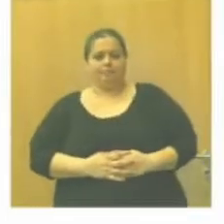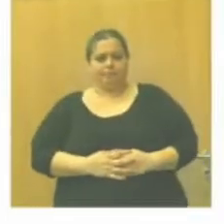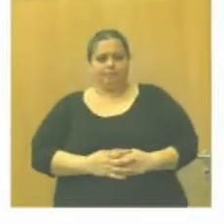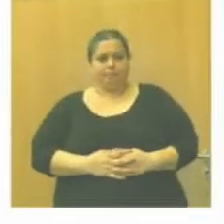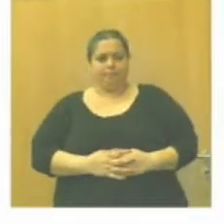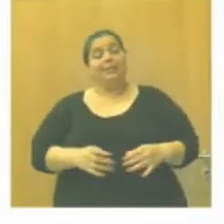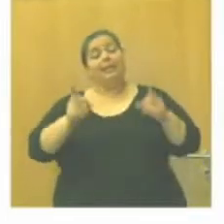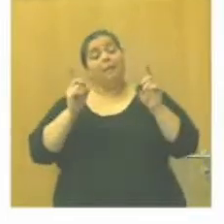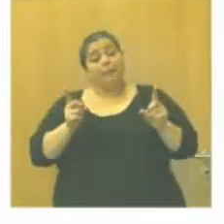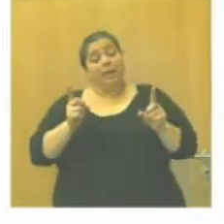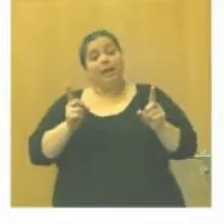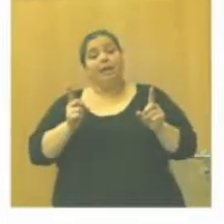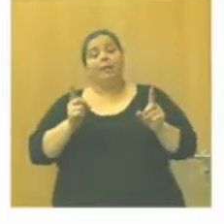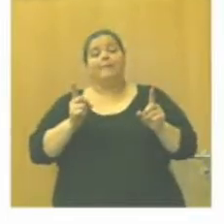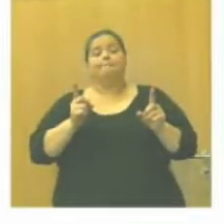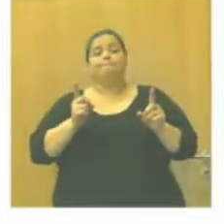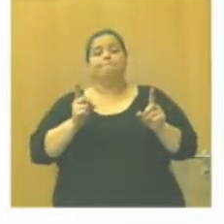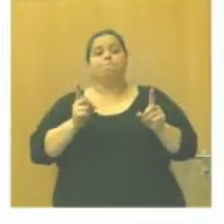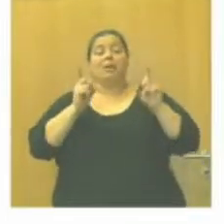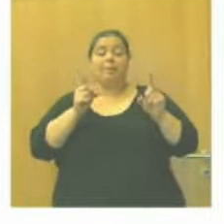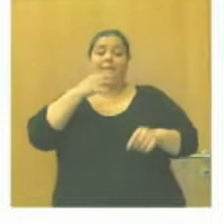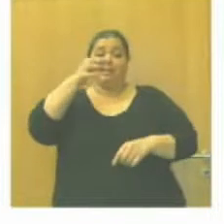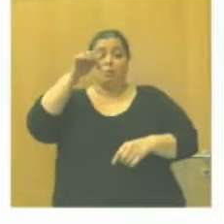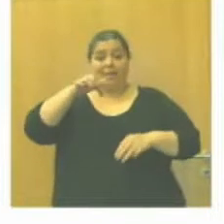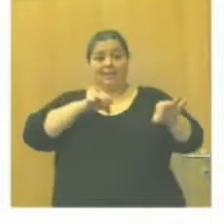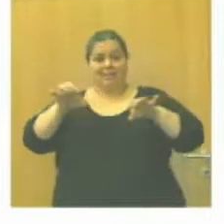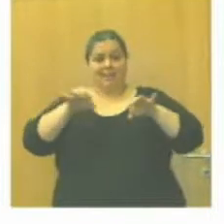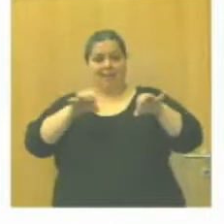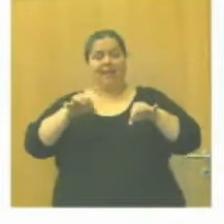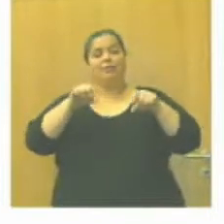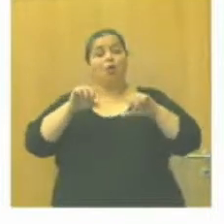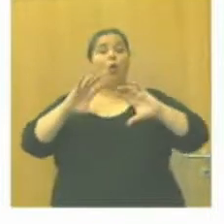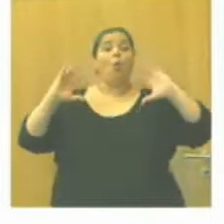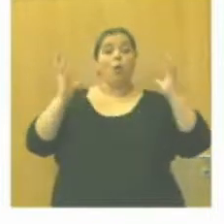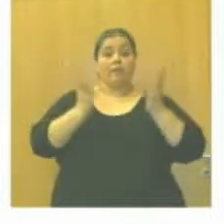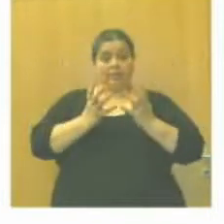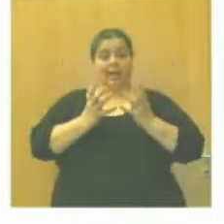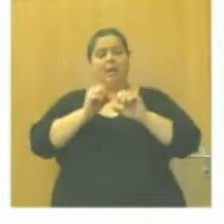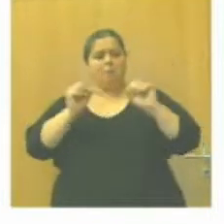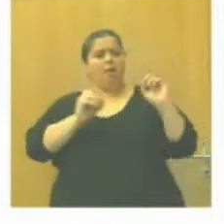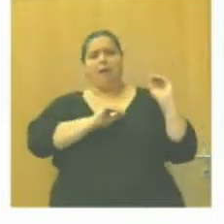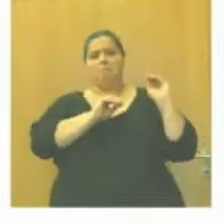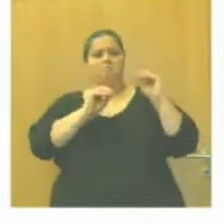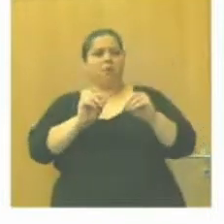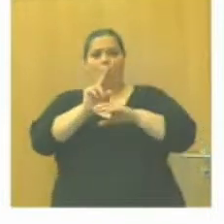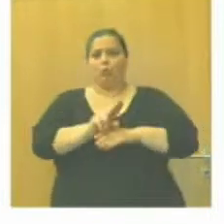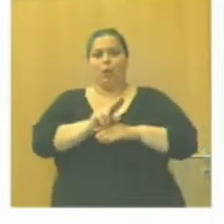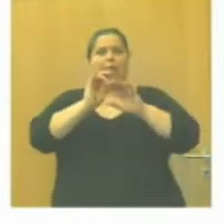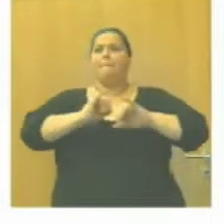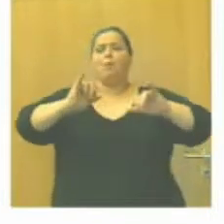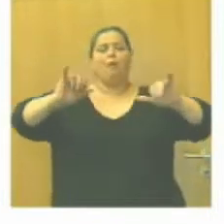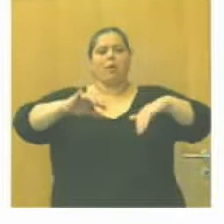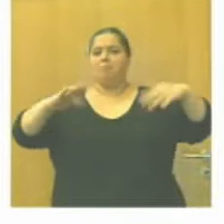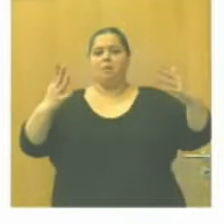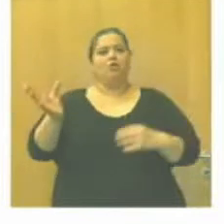Y estamos diciendo que estas estrategias son tanto universales, que pueden ser aplicadas y promovidas entre todos